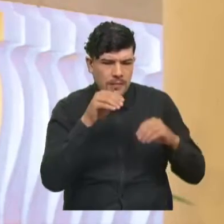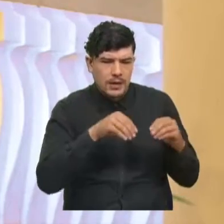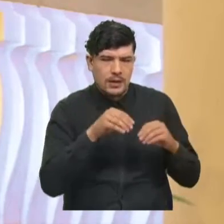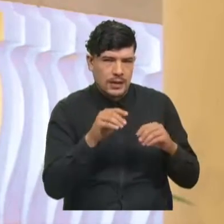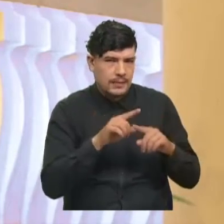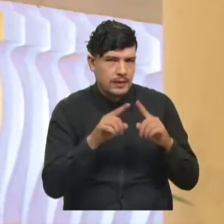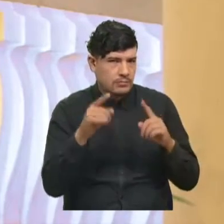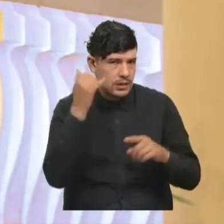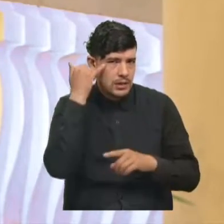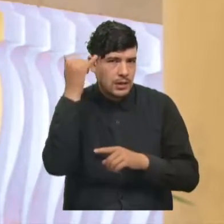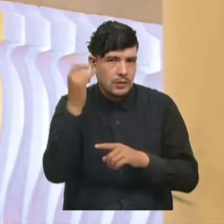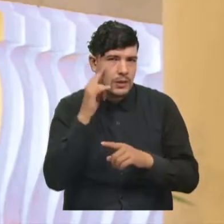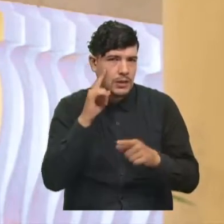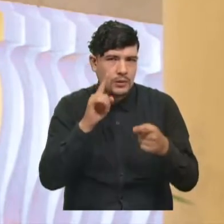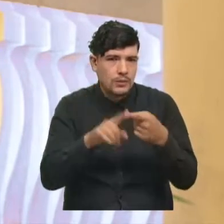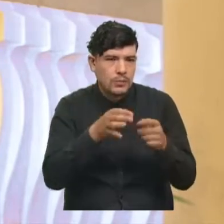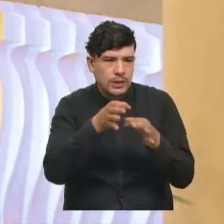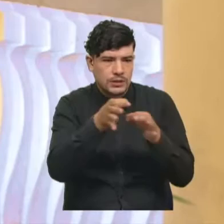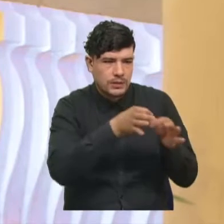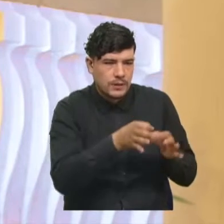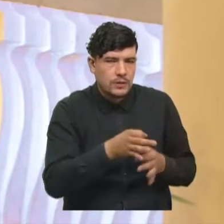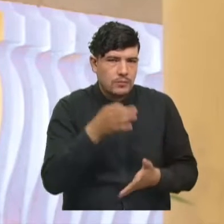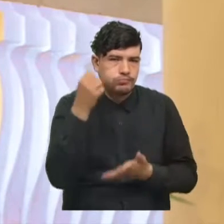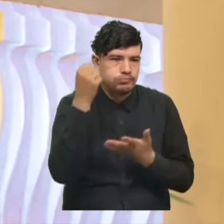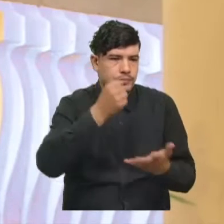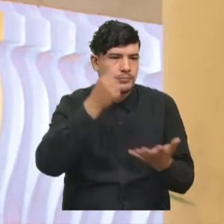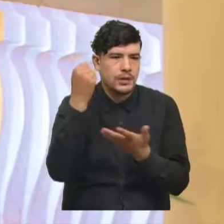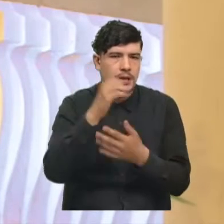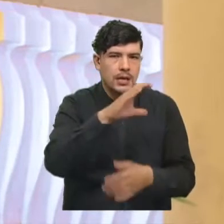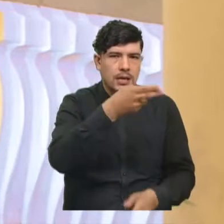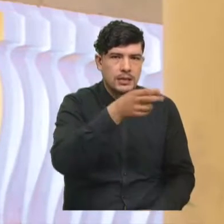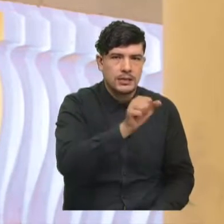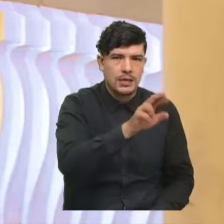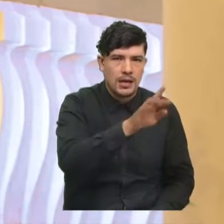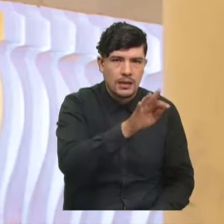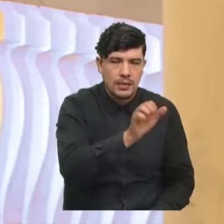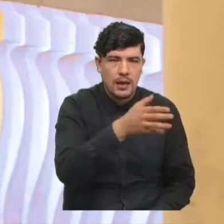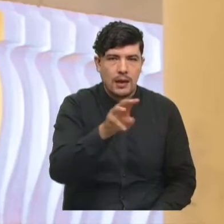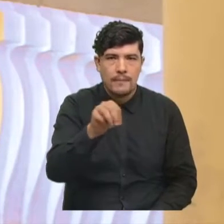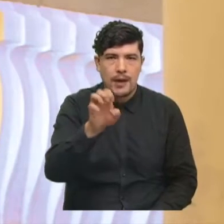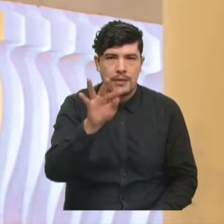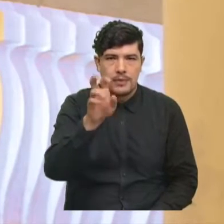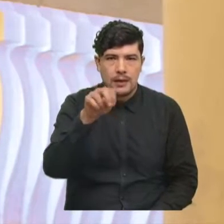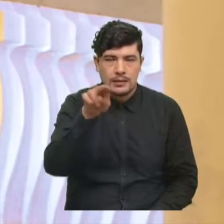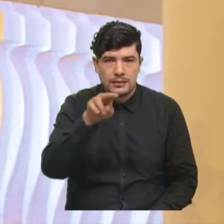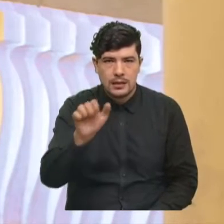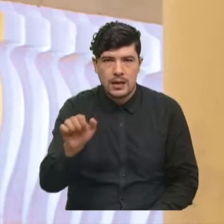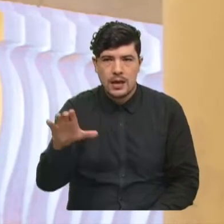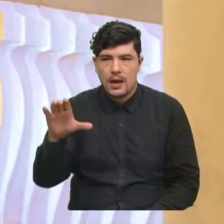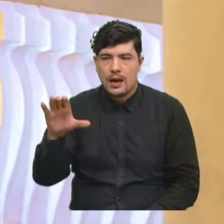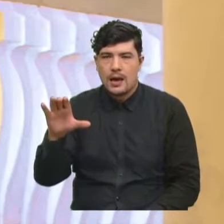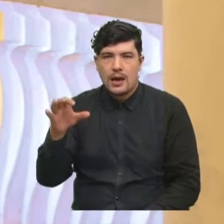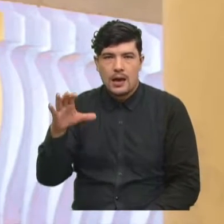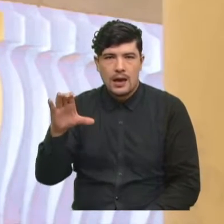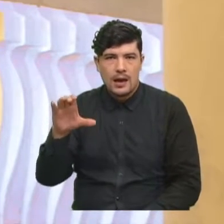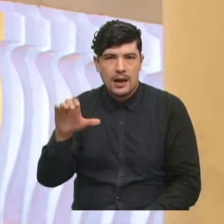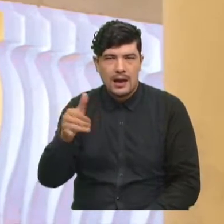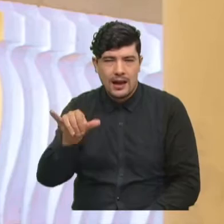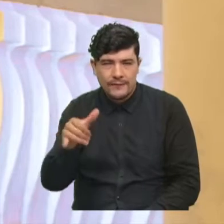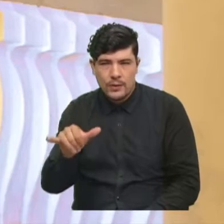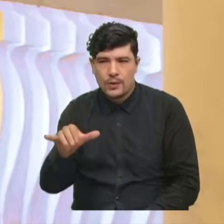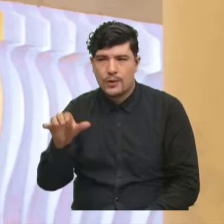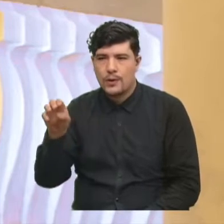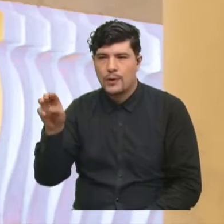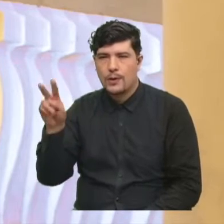inversiones que se vienen para cada uno los municipios de charata de matanza de california de suratá y de vetas sea así de berlín también lo